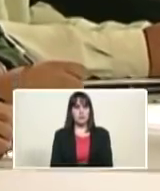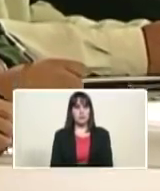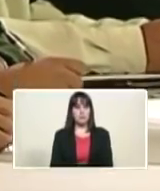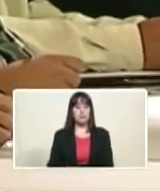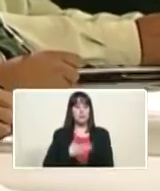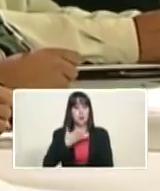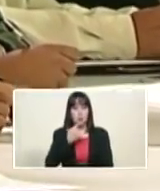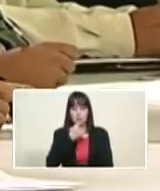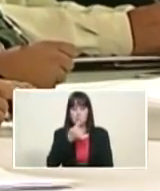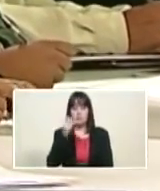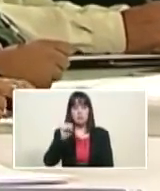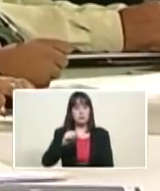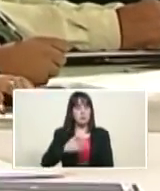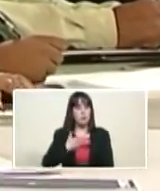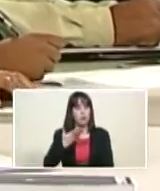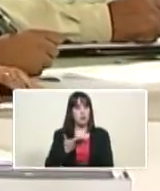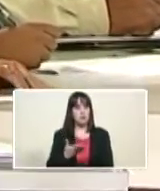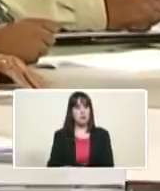que sí se puede.